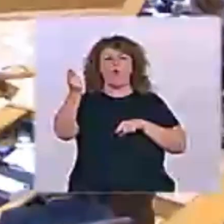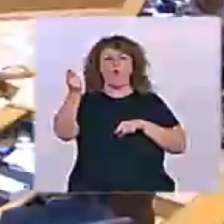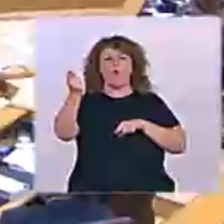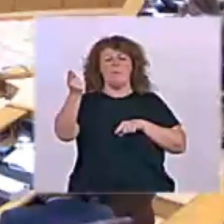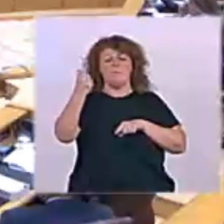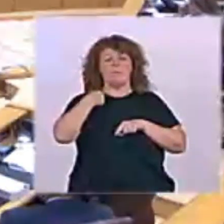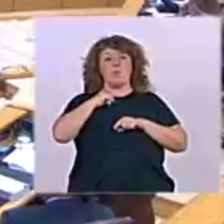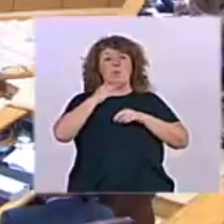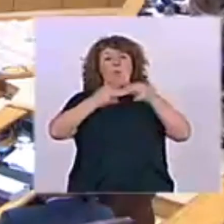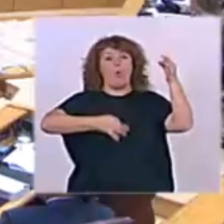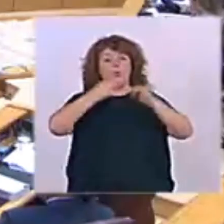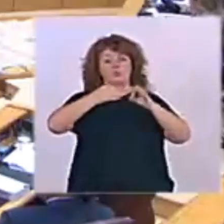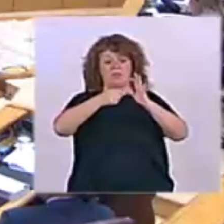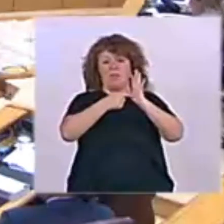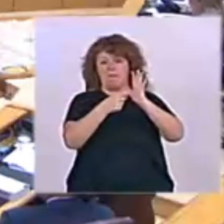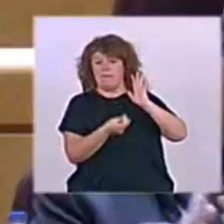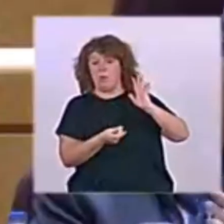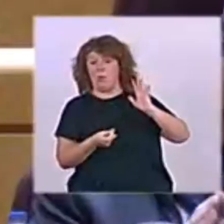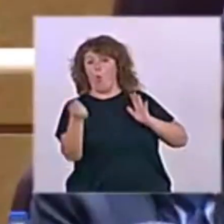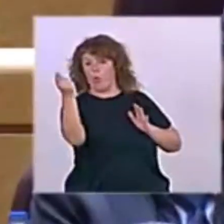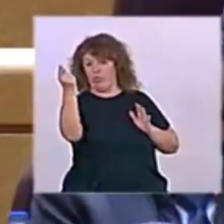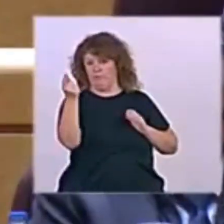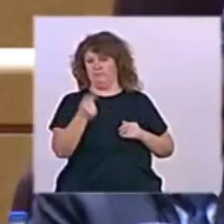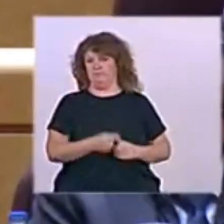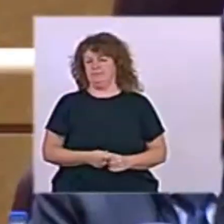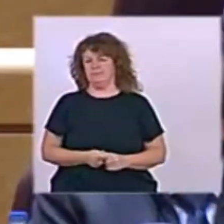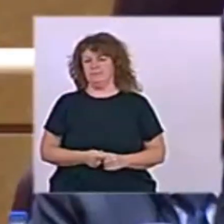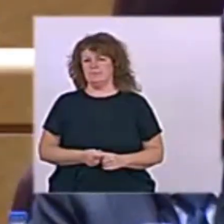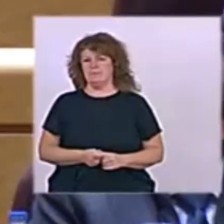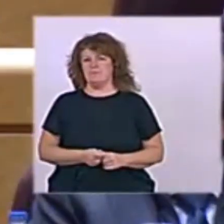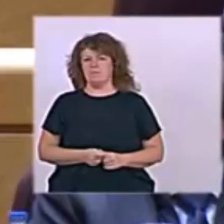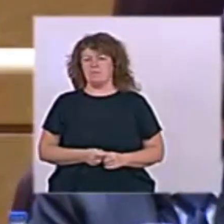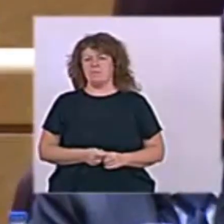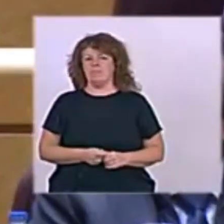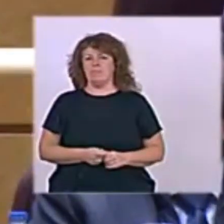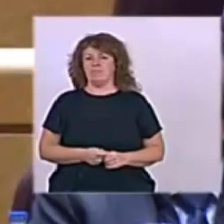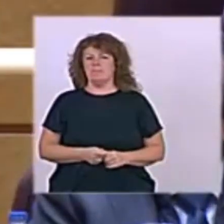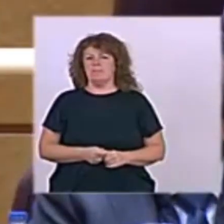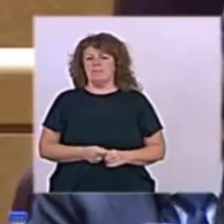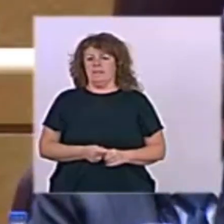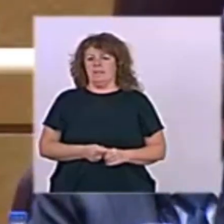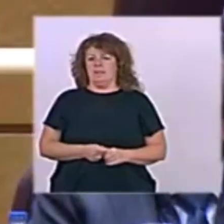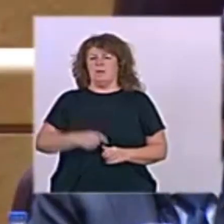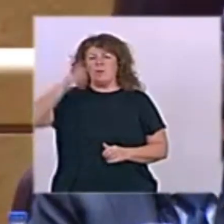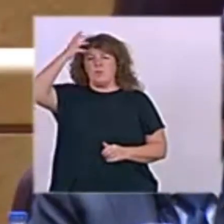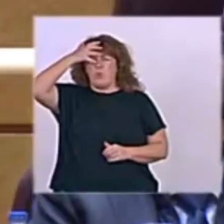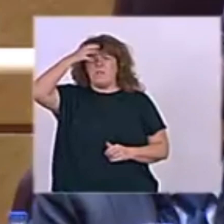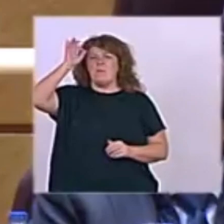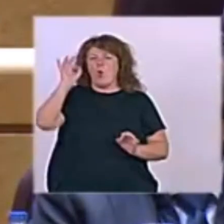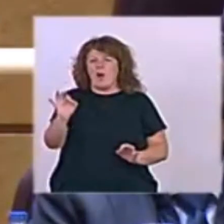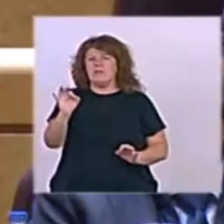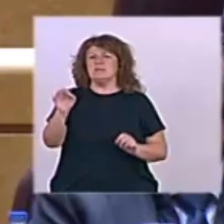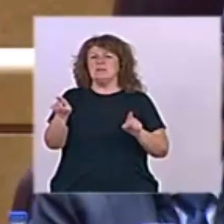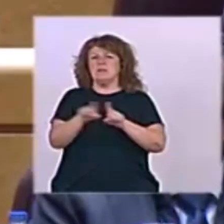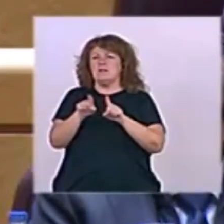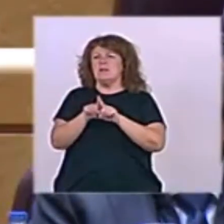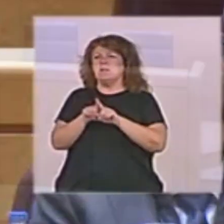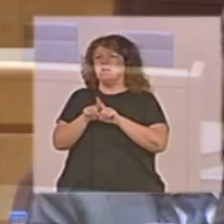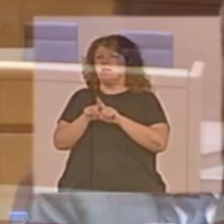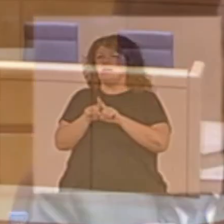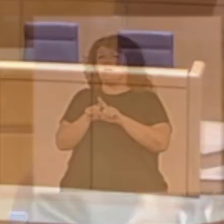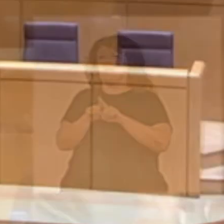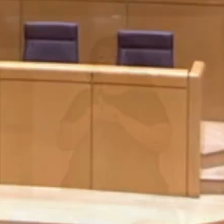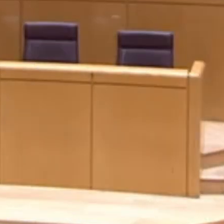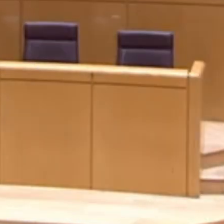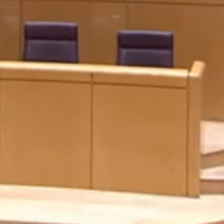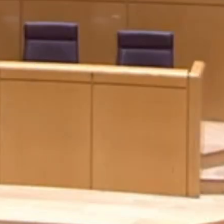Es Sobre todo Es la unidad De medida Que da El nivel exacto De la indignidad De su gobierno